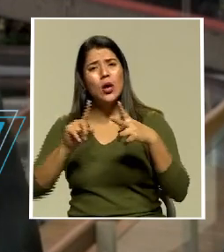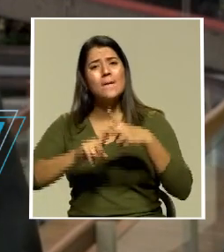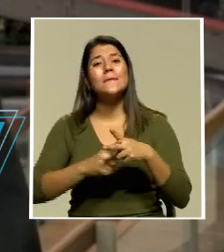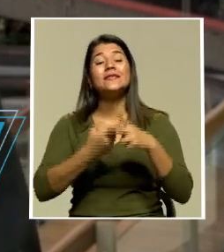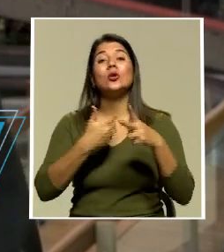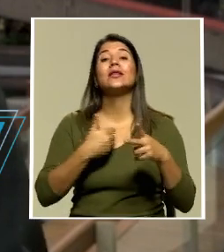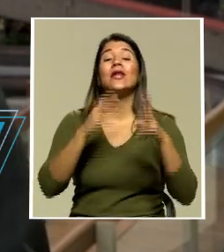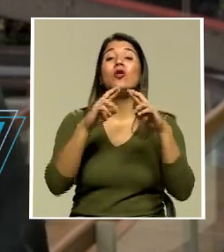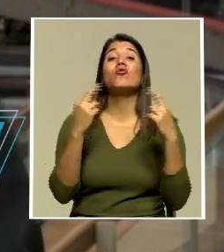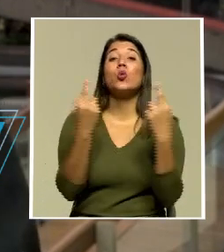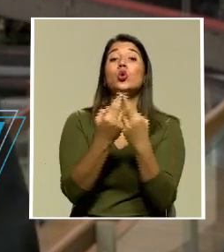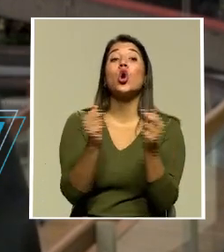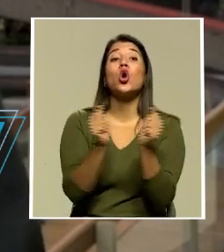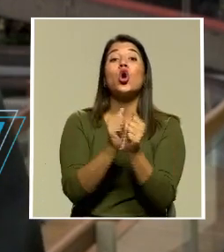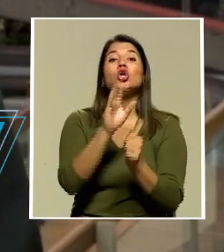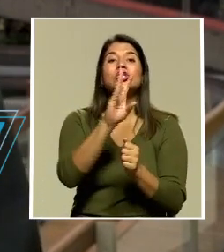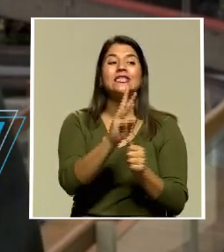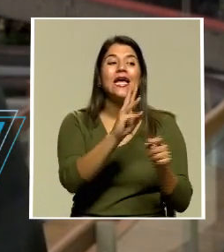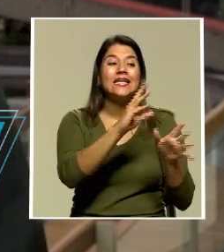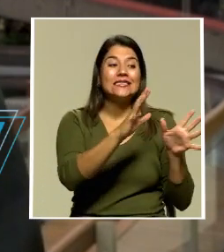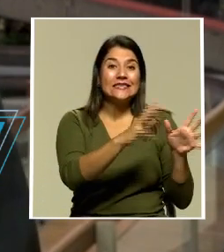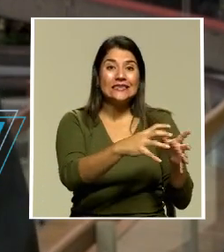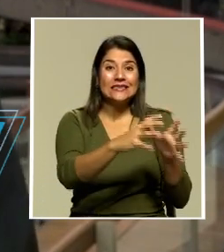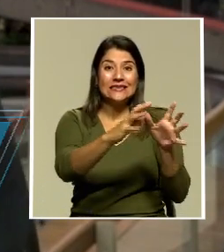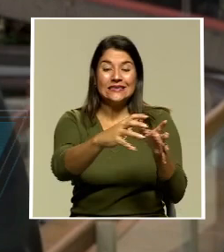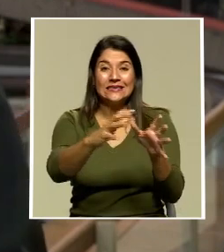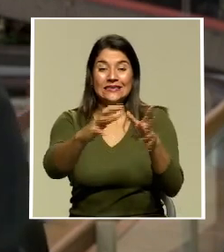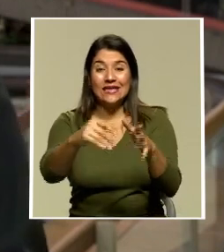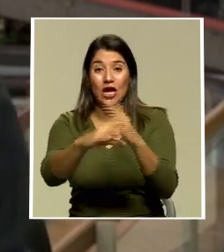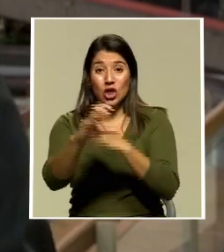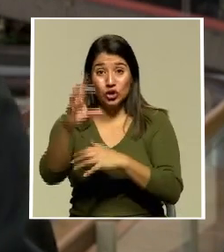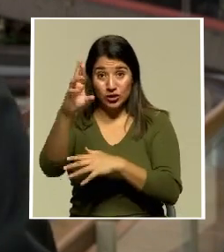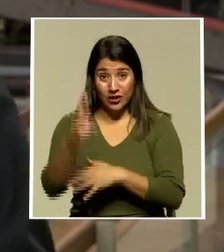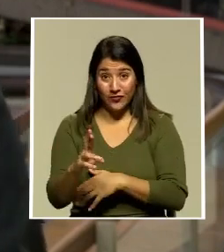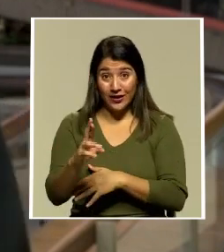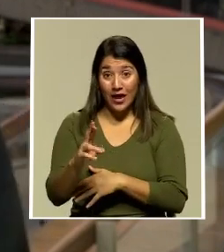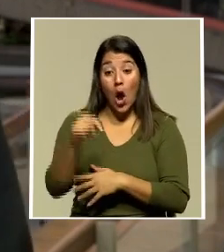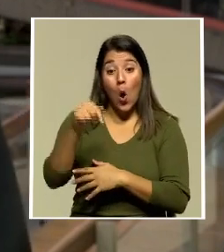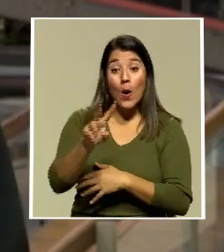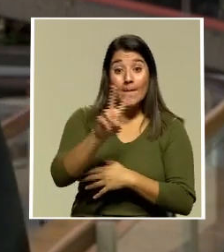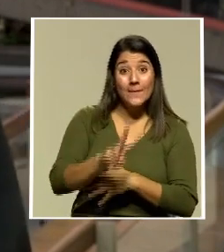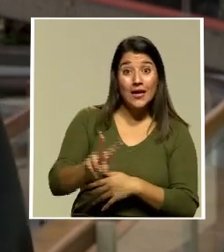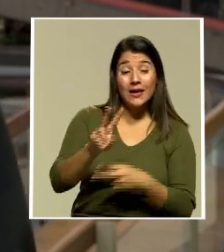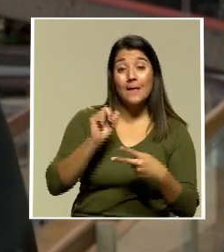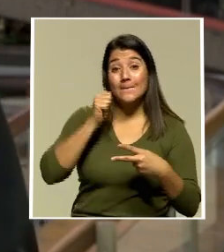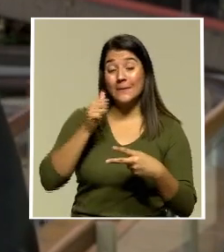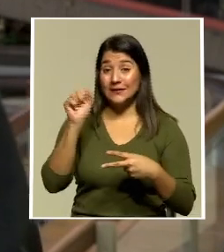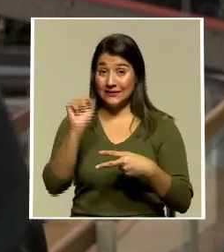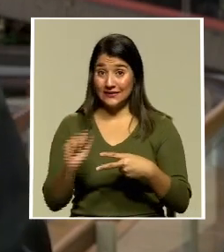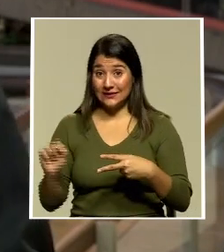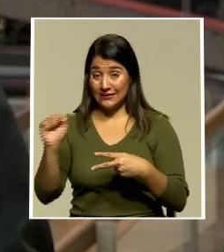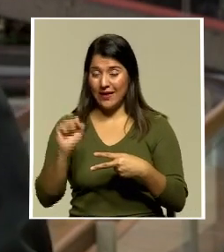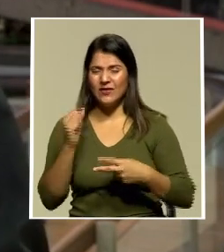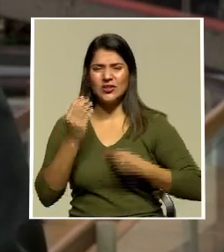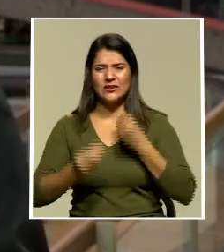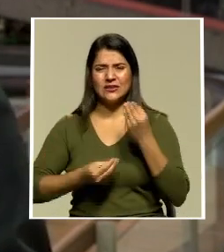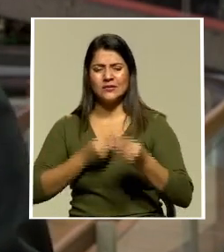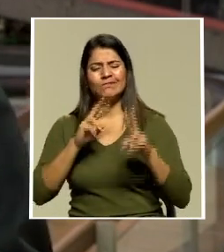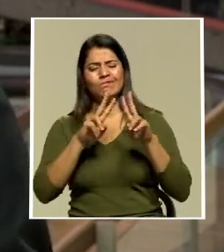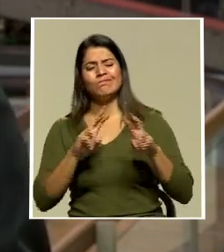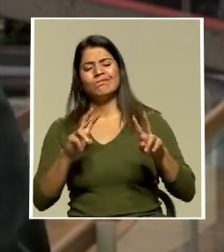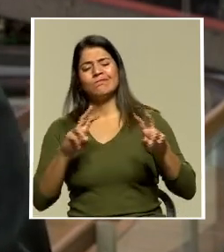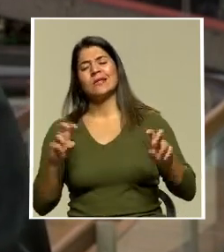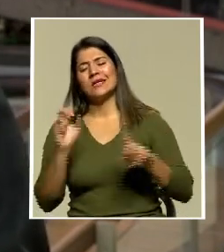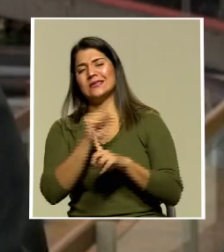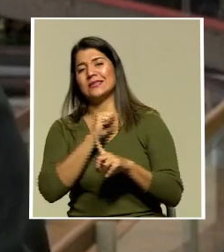reuniones con 6 diferentes sectores del país este viernes y sábado. Se analiza la compleja